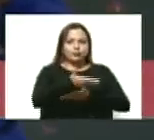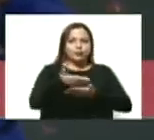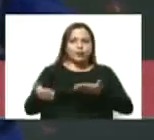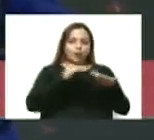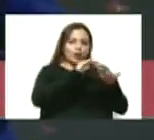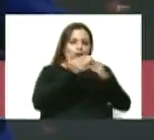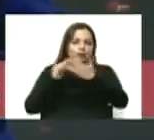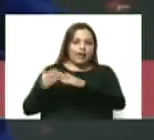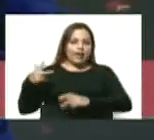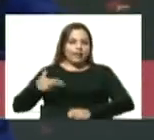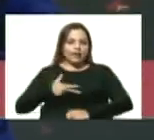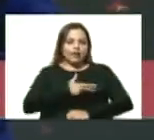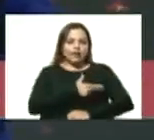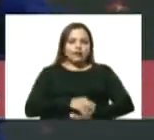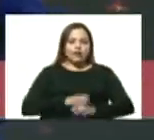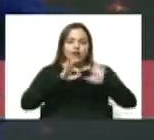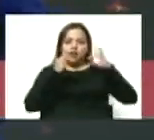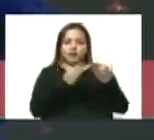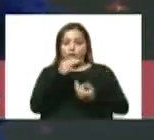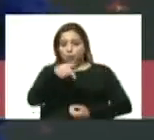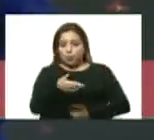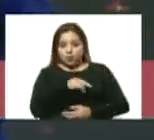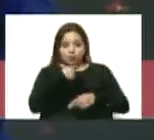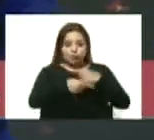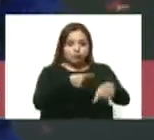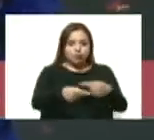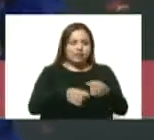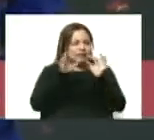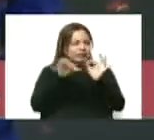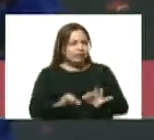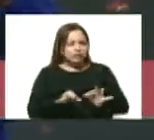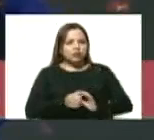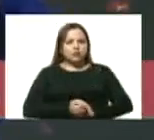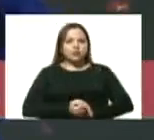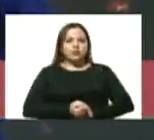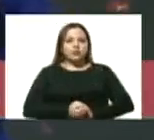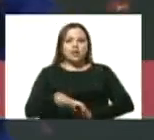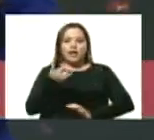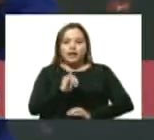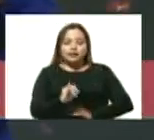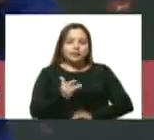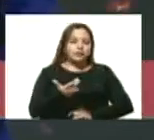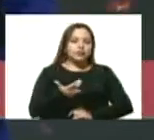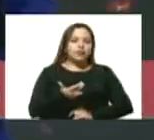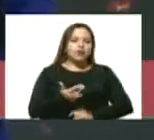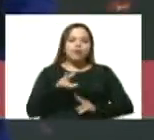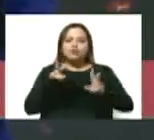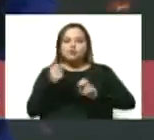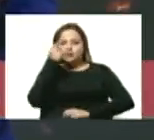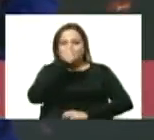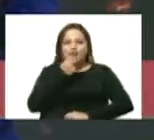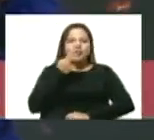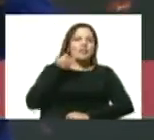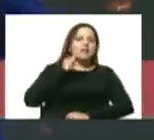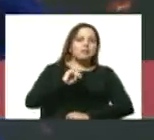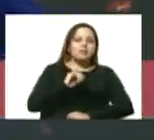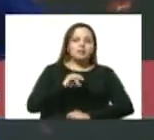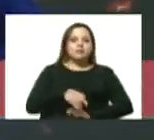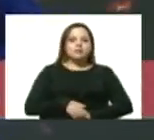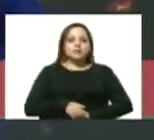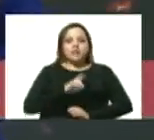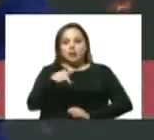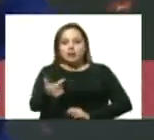de Las Tejerías, a todas estas familias que hoy por hoy se ven afectadas y que seguramente pronto estarán viendo un nuevo rostro luego de atravesar por esta situación